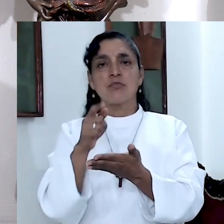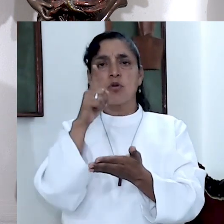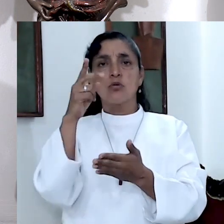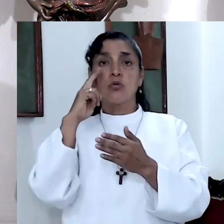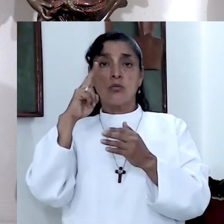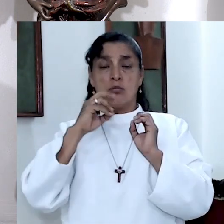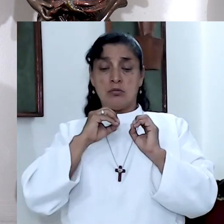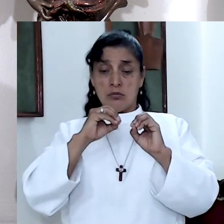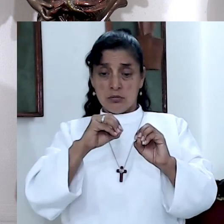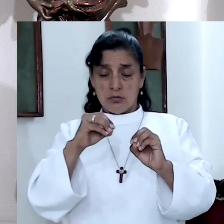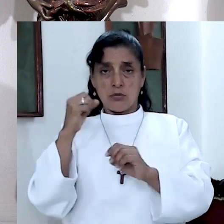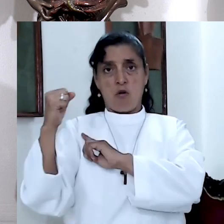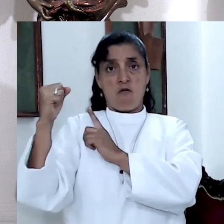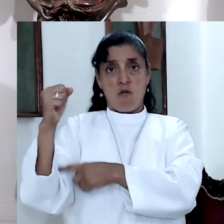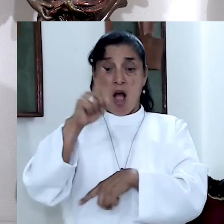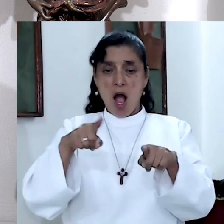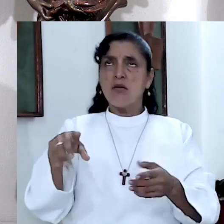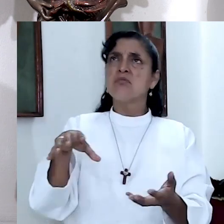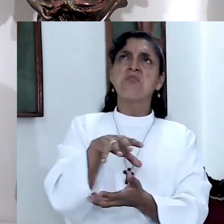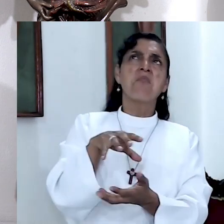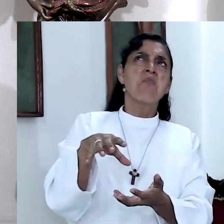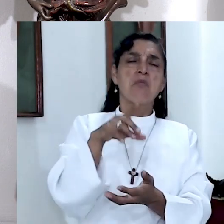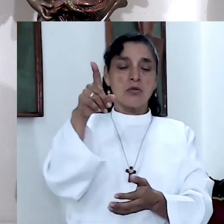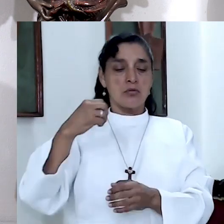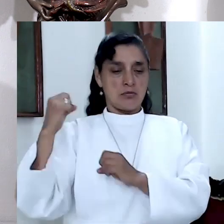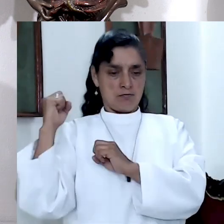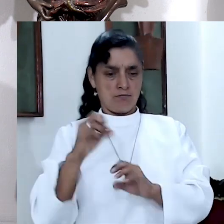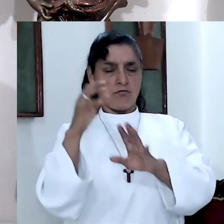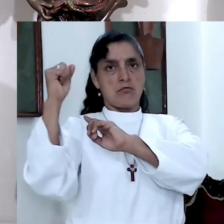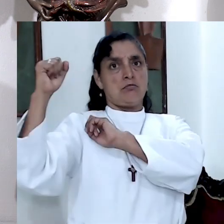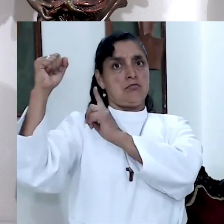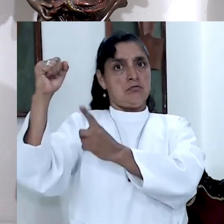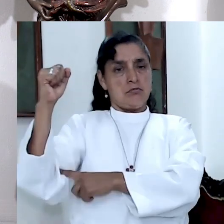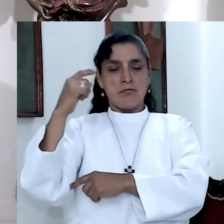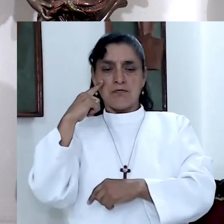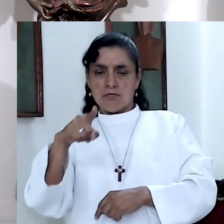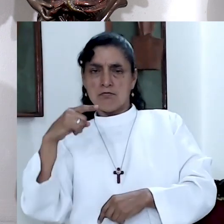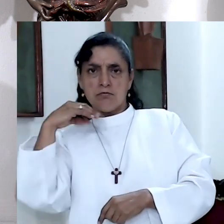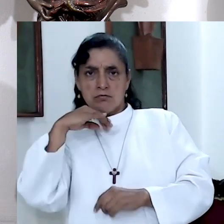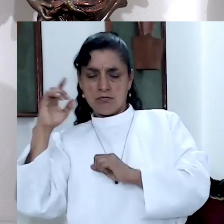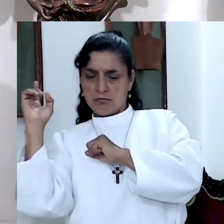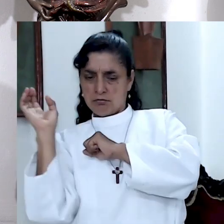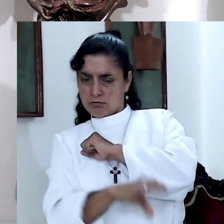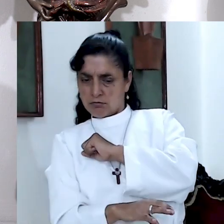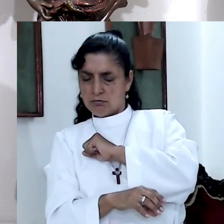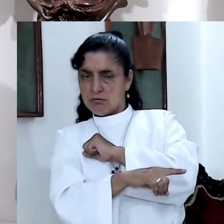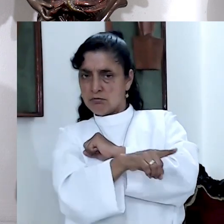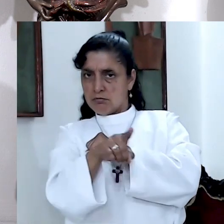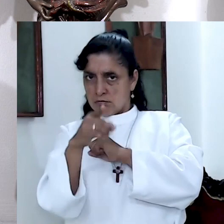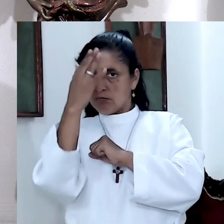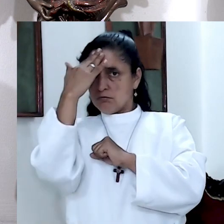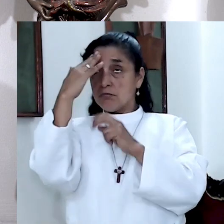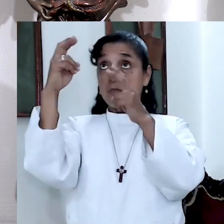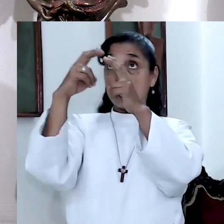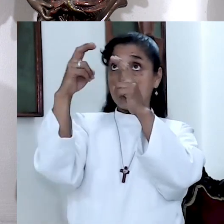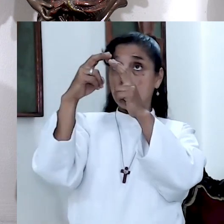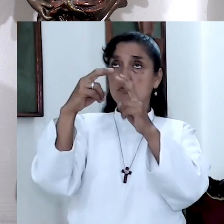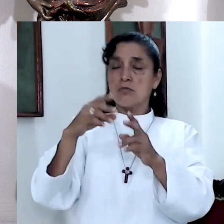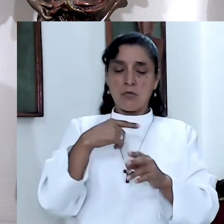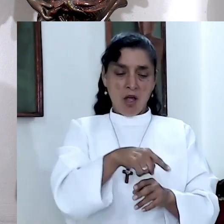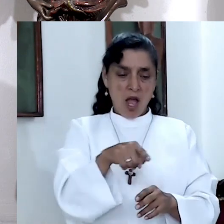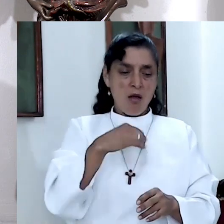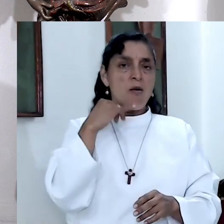fuerza a los que dudan de tu poder soberano y castigas a quienes, conociéndolo, te